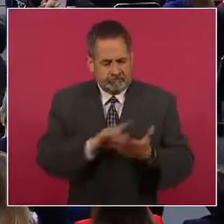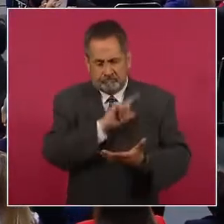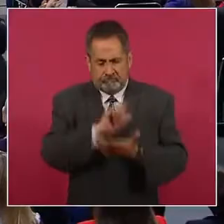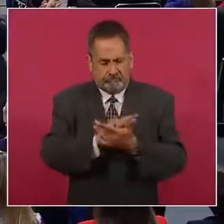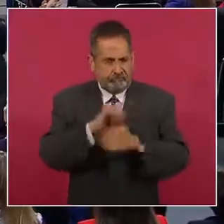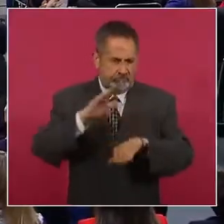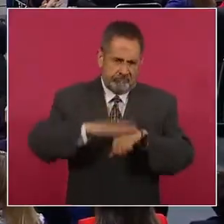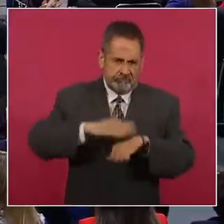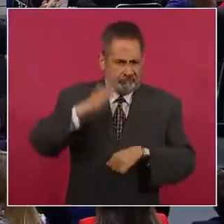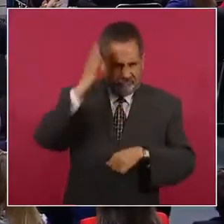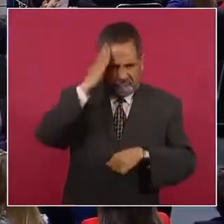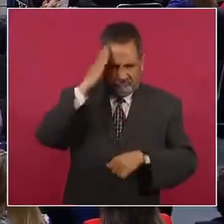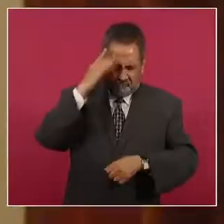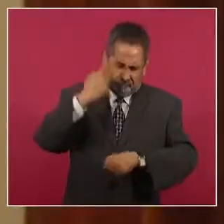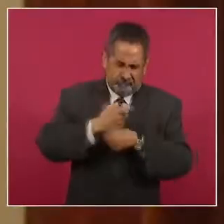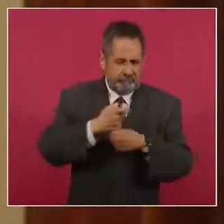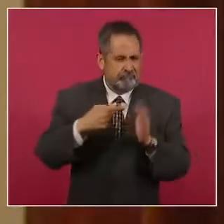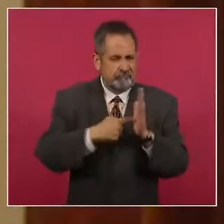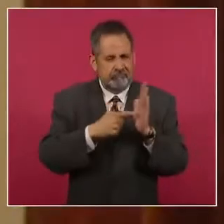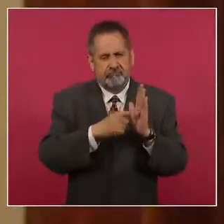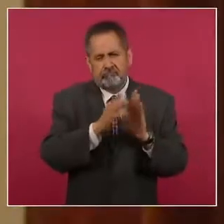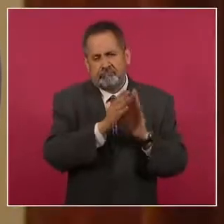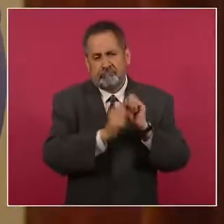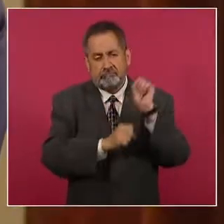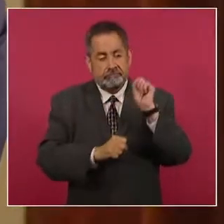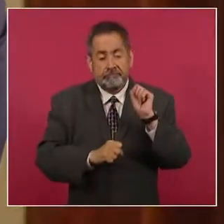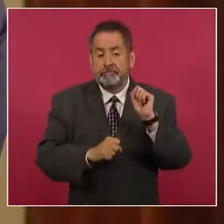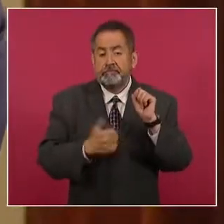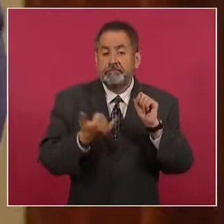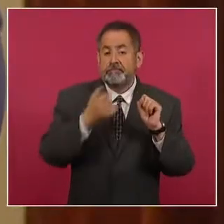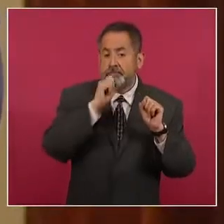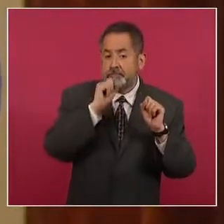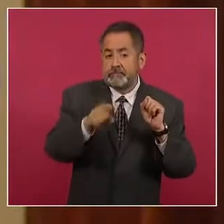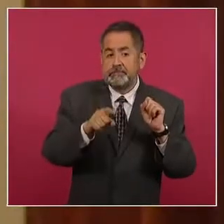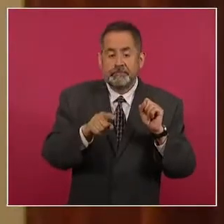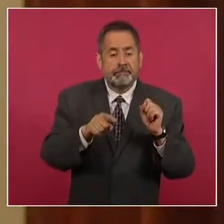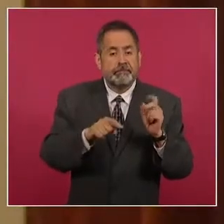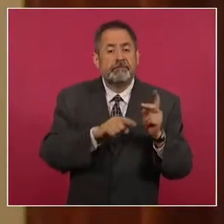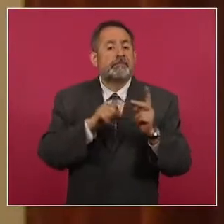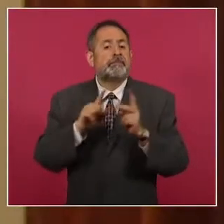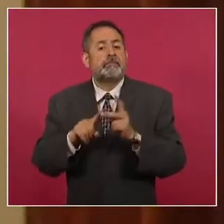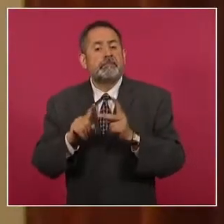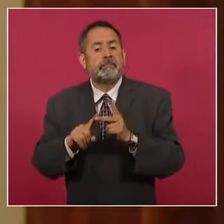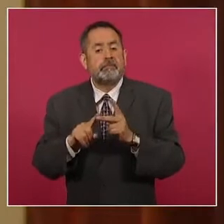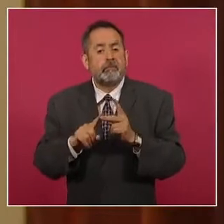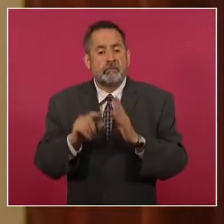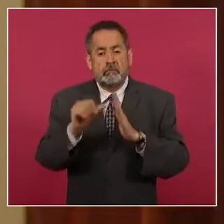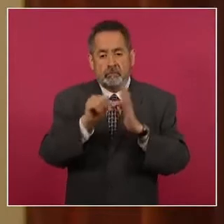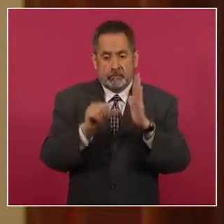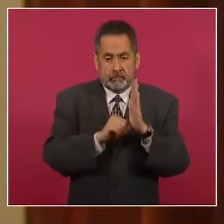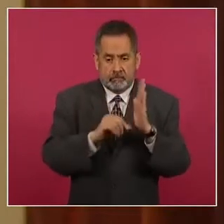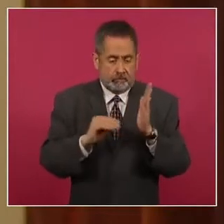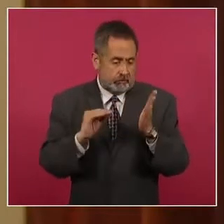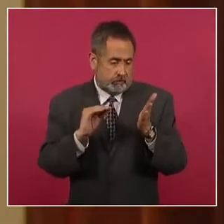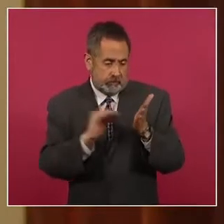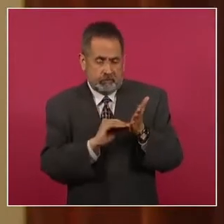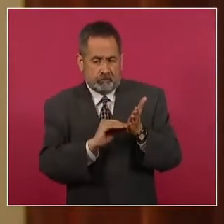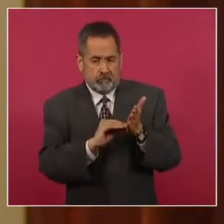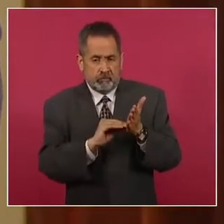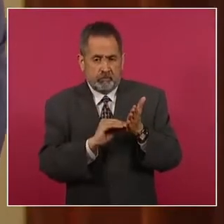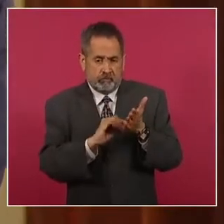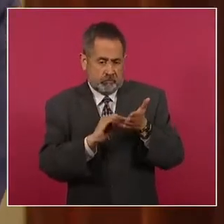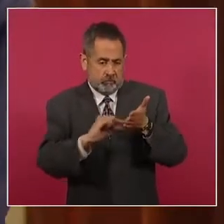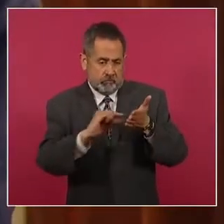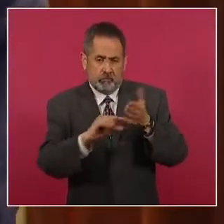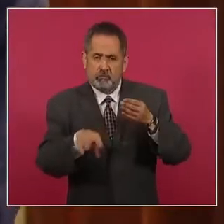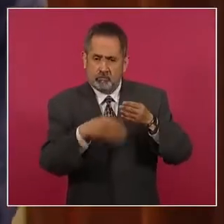en la Constitución. Está también en un artículo transitorio en el